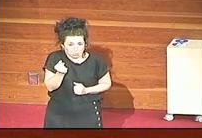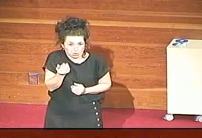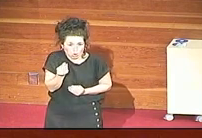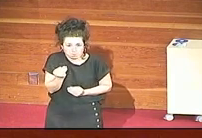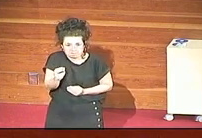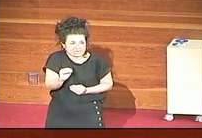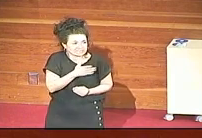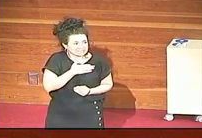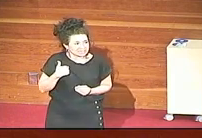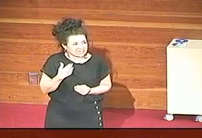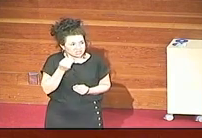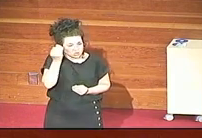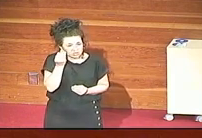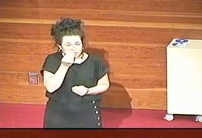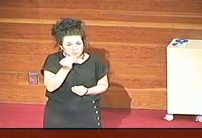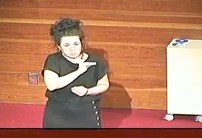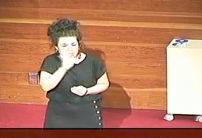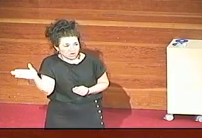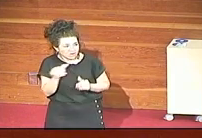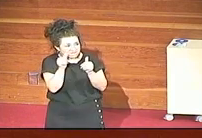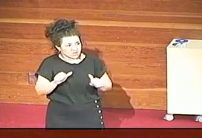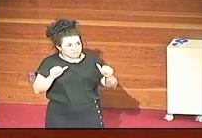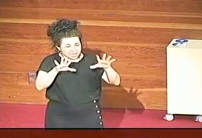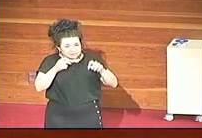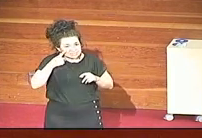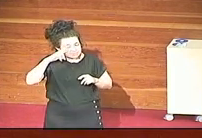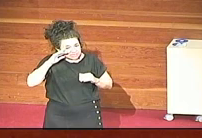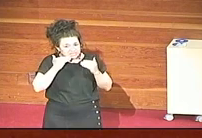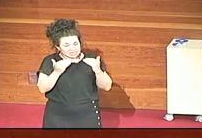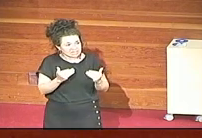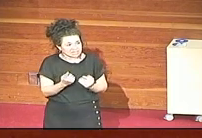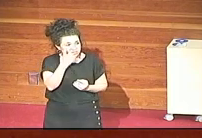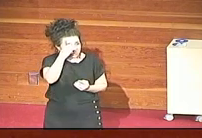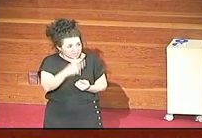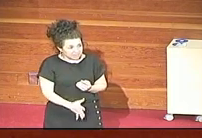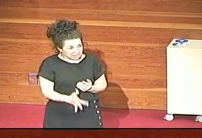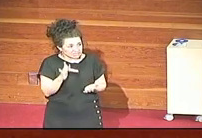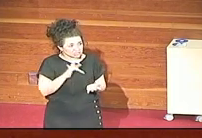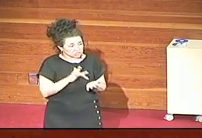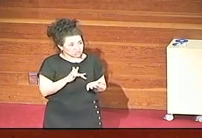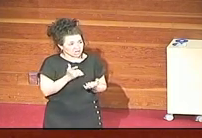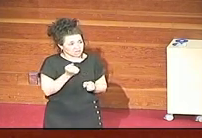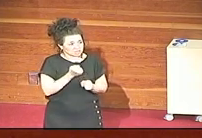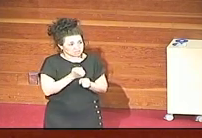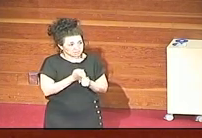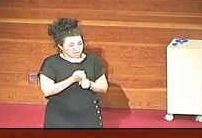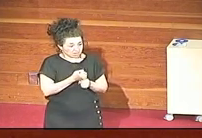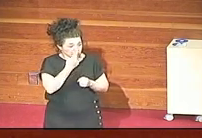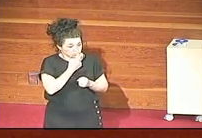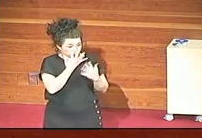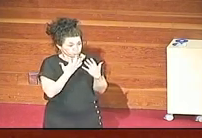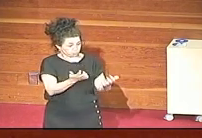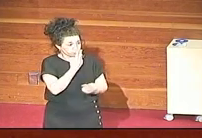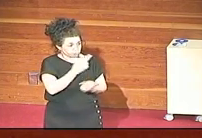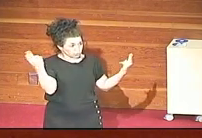yo creo que la mejor manera de aprender eso es a través de la experiencia me pasó una vez que trabajaba de cara al público y tenía que un